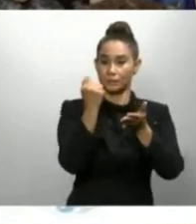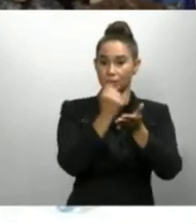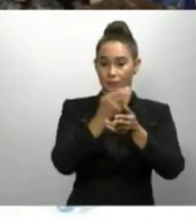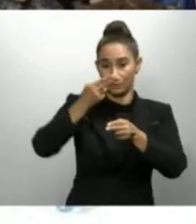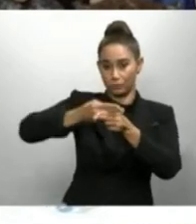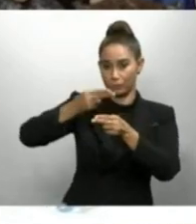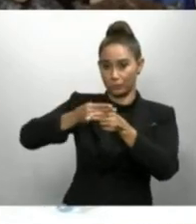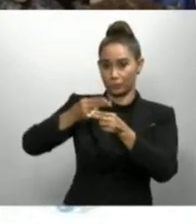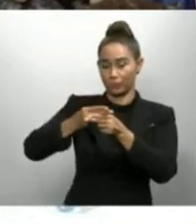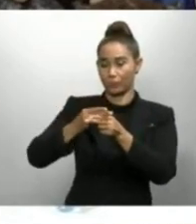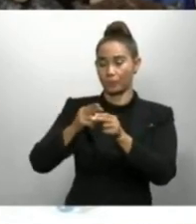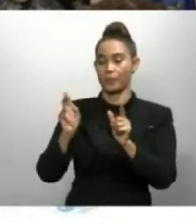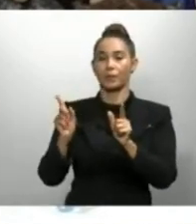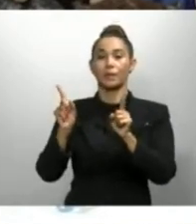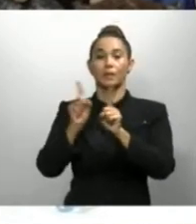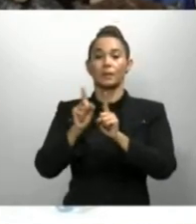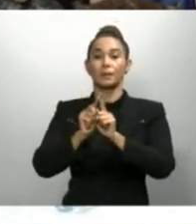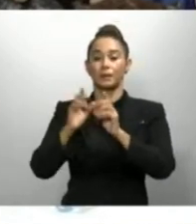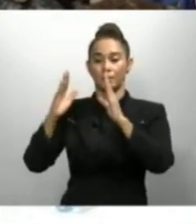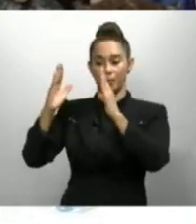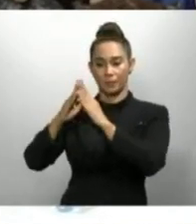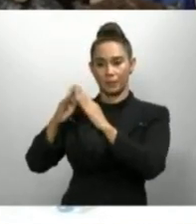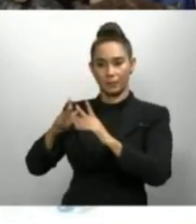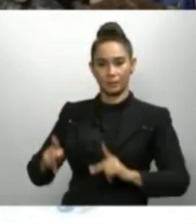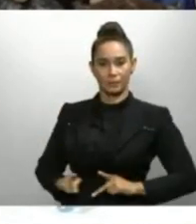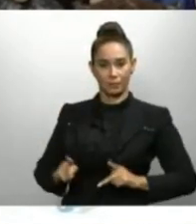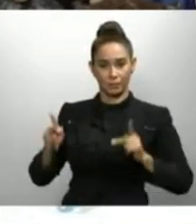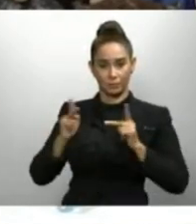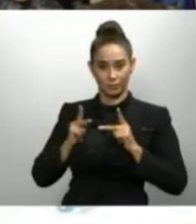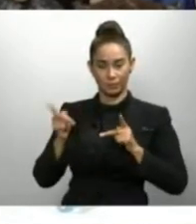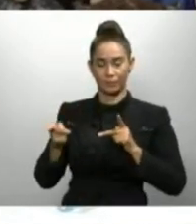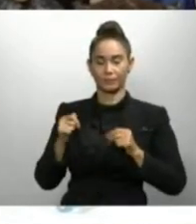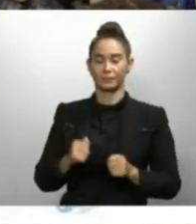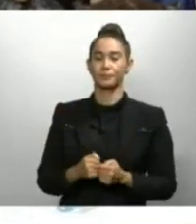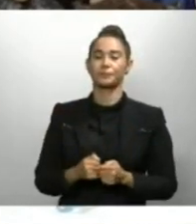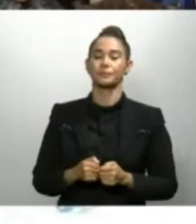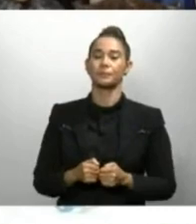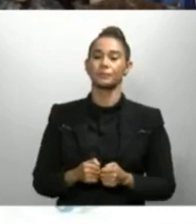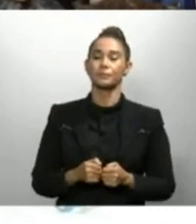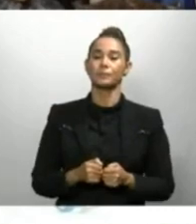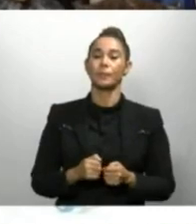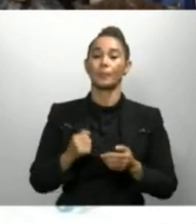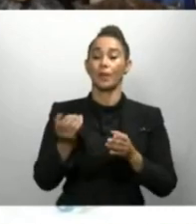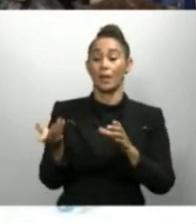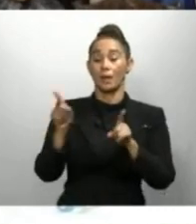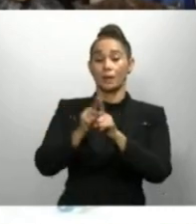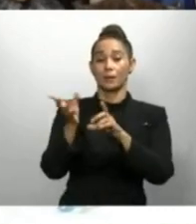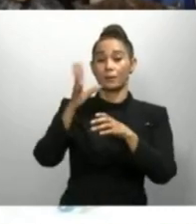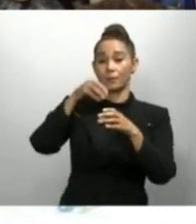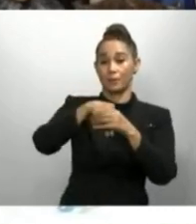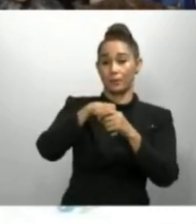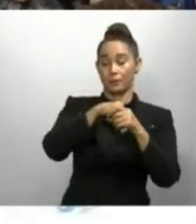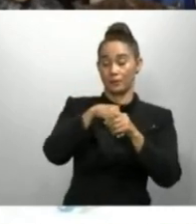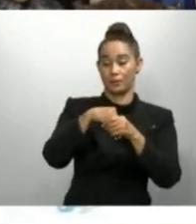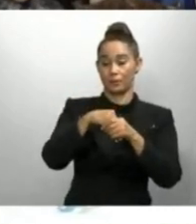nombres y domicilio de los destinatarios; los saldos correspondientes incluyendo las